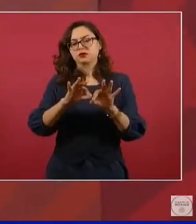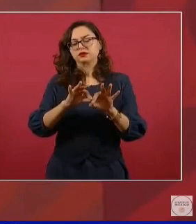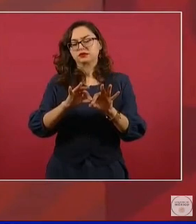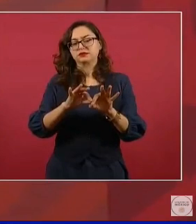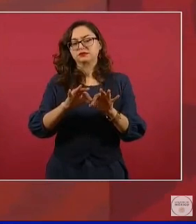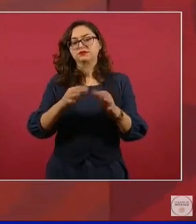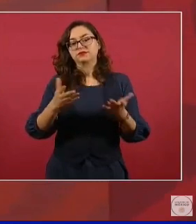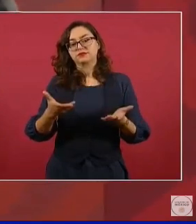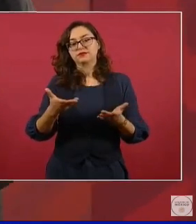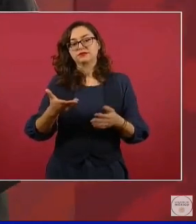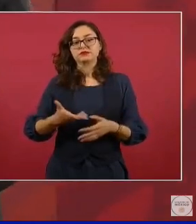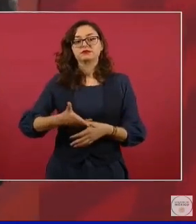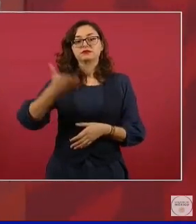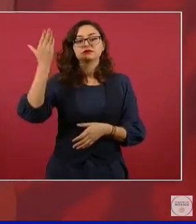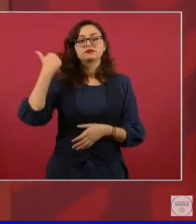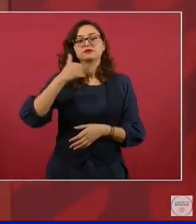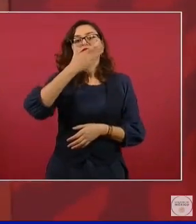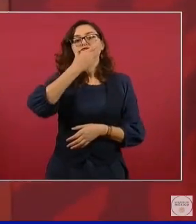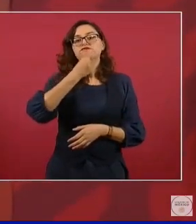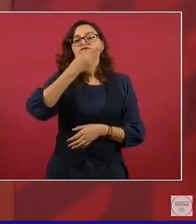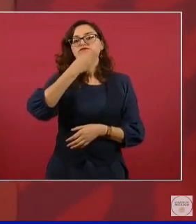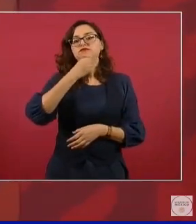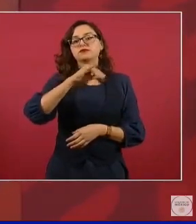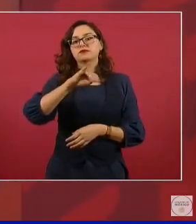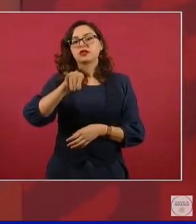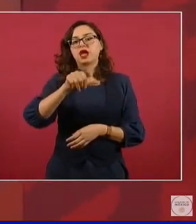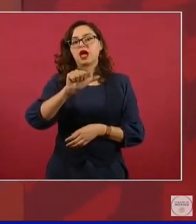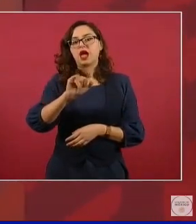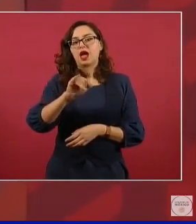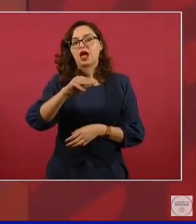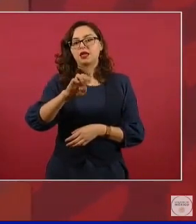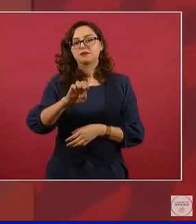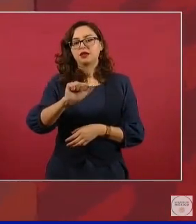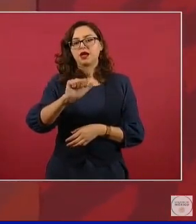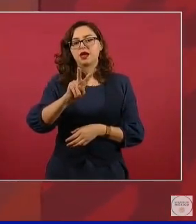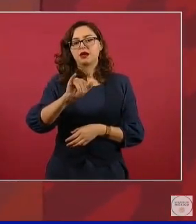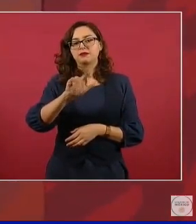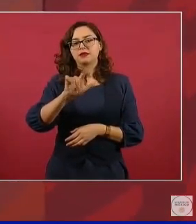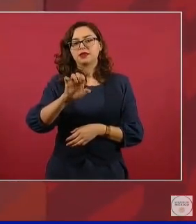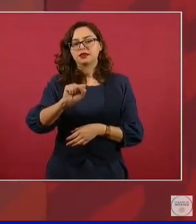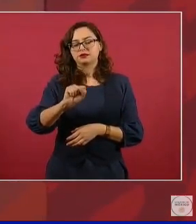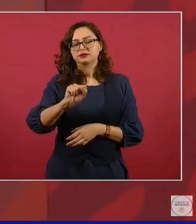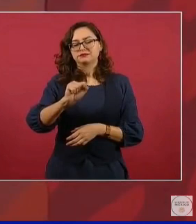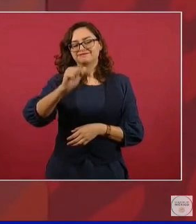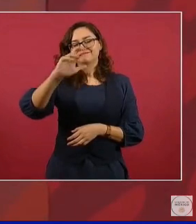pensaba Jaime Avilés, que lo recordamos con mucho cariño,